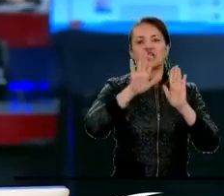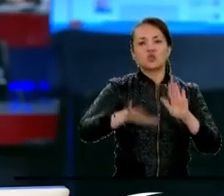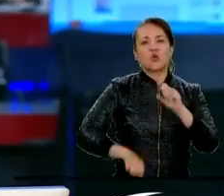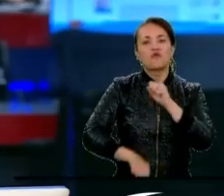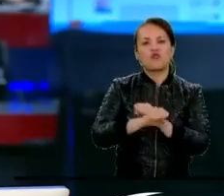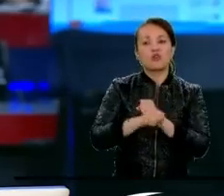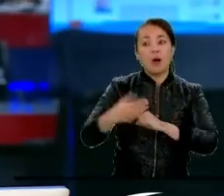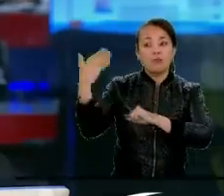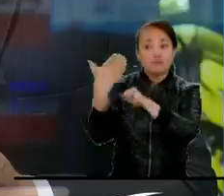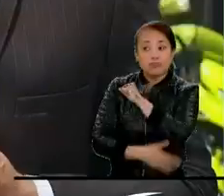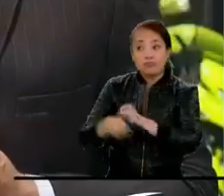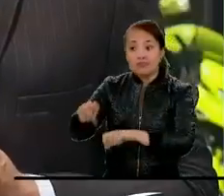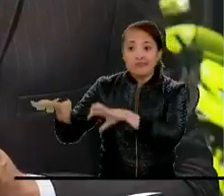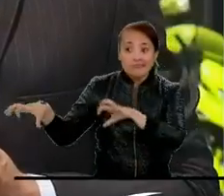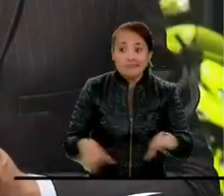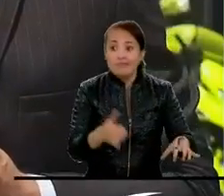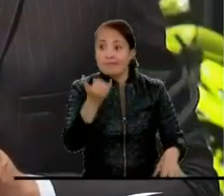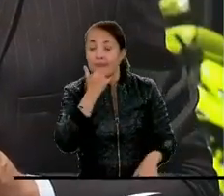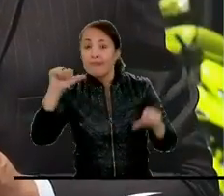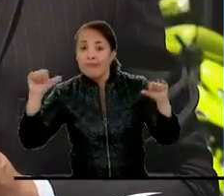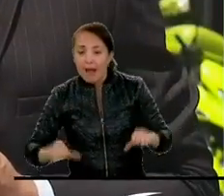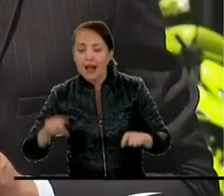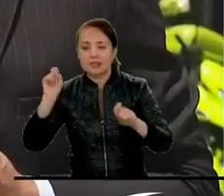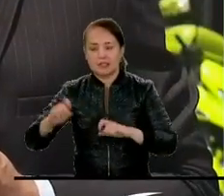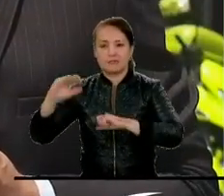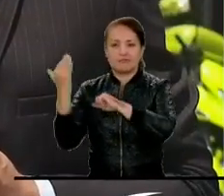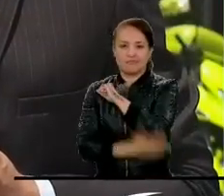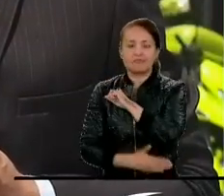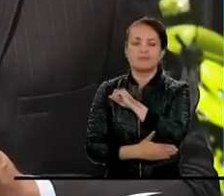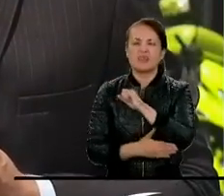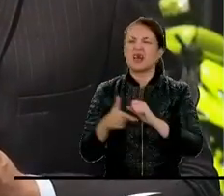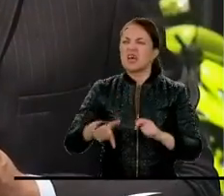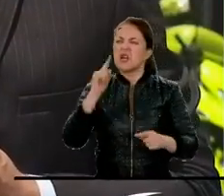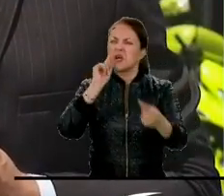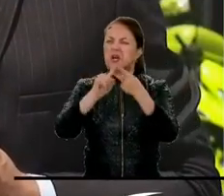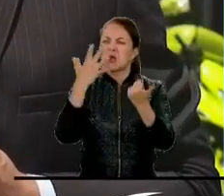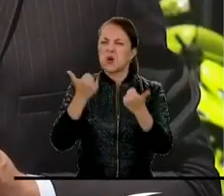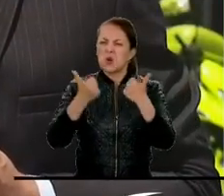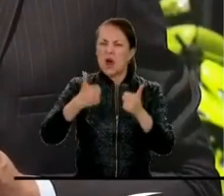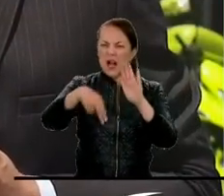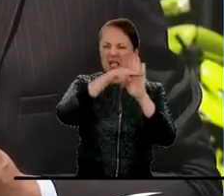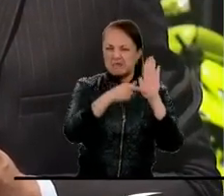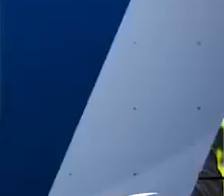malos comportamientos. Juan Andrés Beltrán, ¿qué busca esta normativa y cómo va a funcionar?